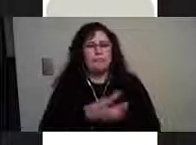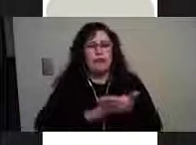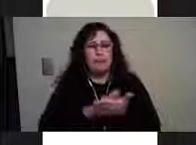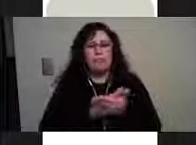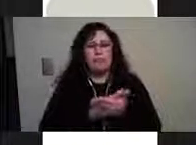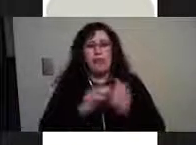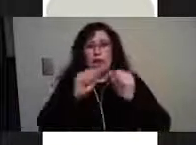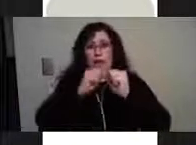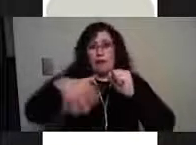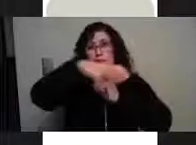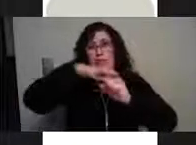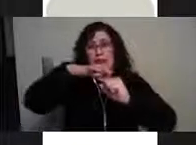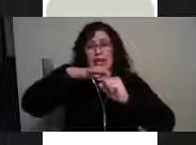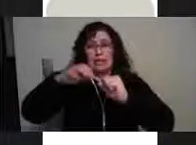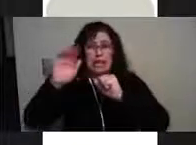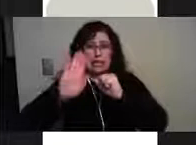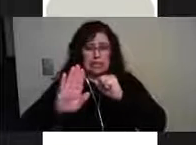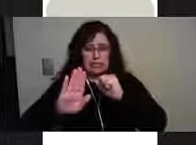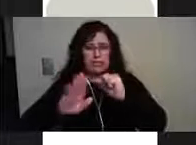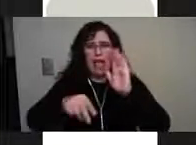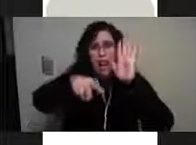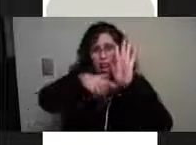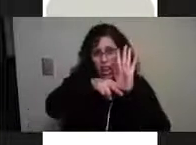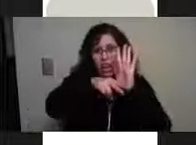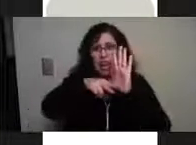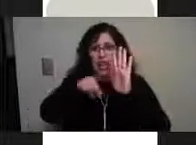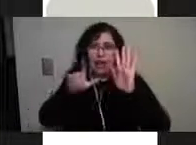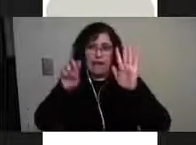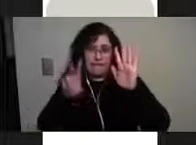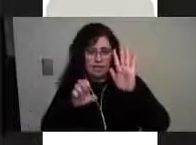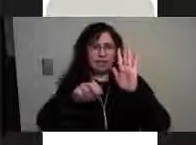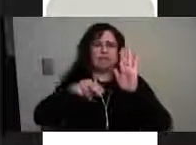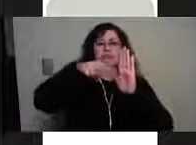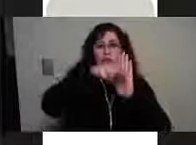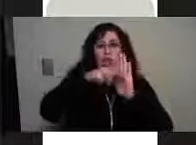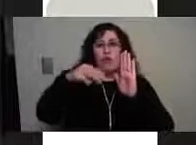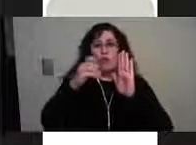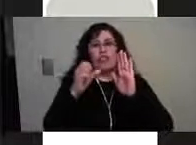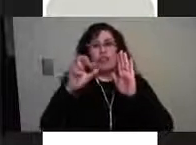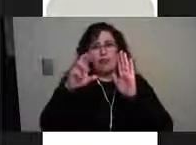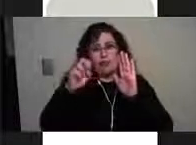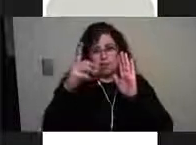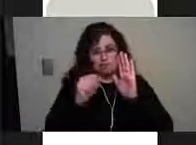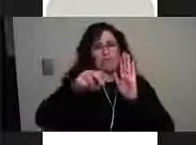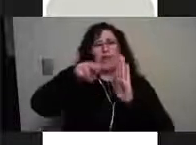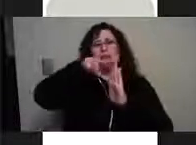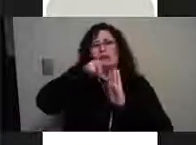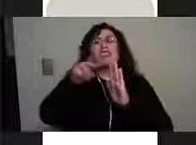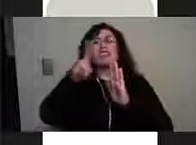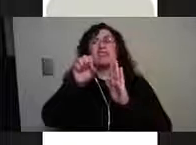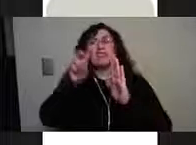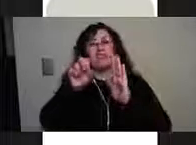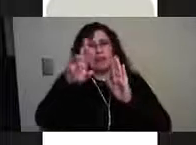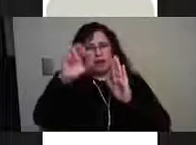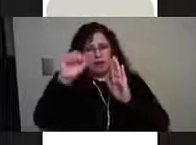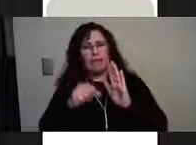cerebral leve, moderada y severa, ¿ya? La leve se produce cuando una persona no está limitada en la actividad de la